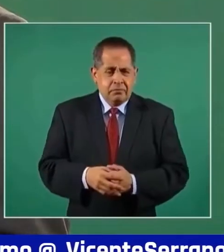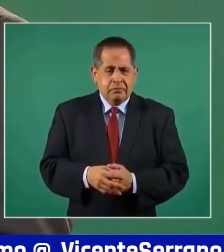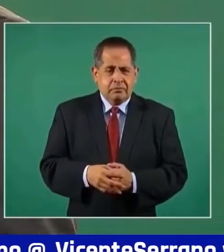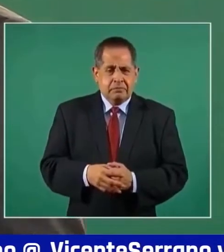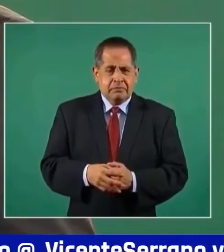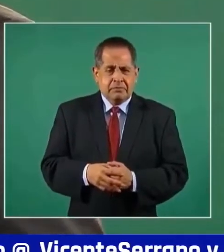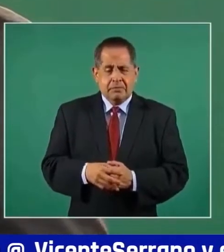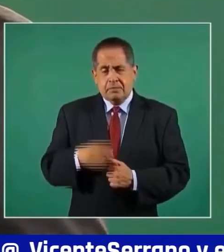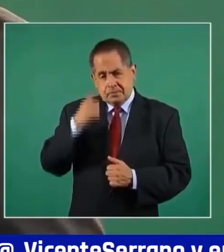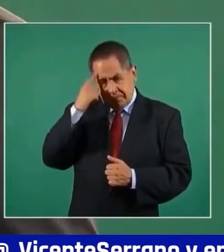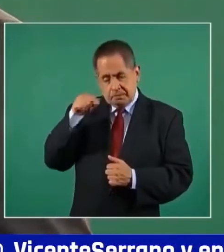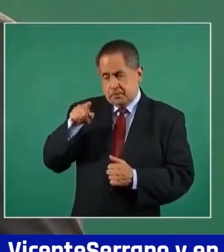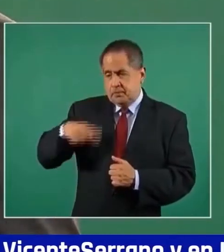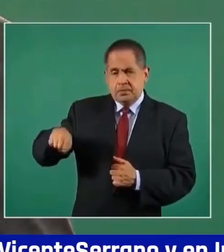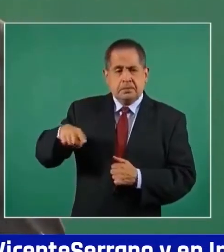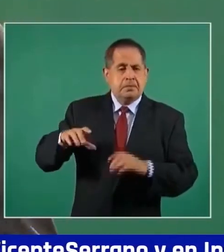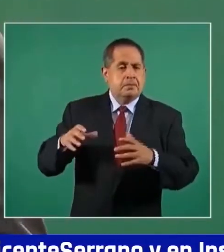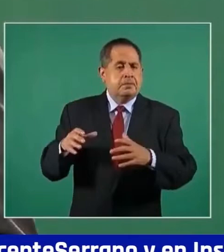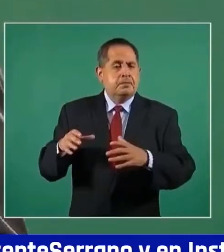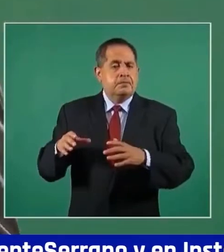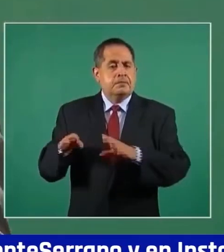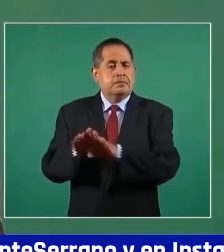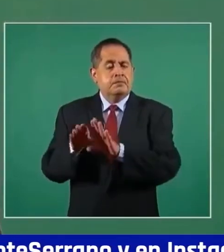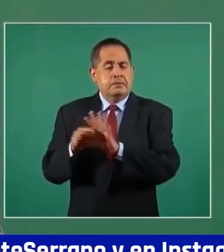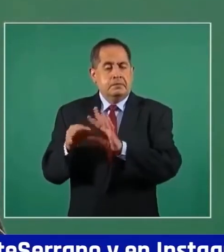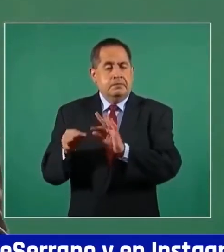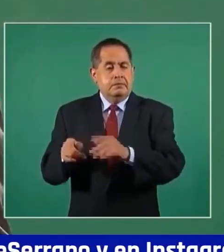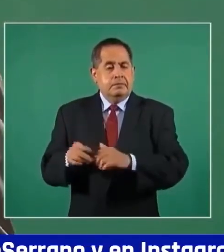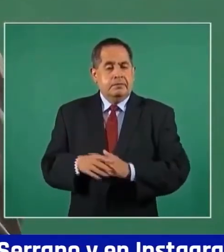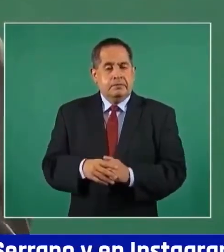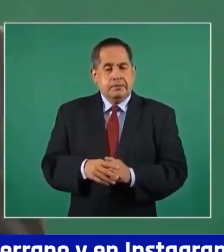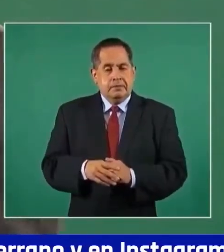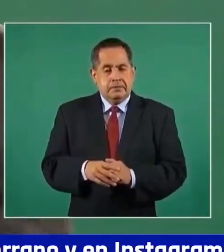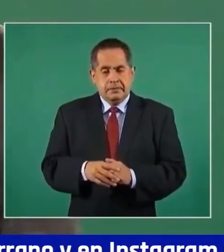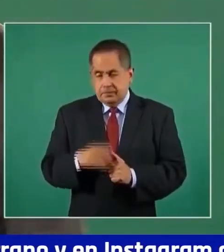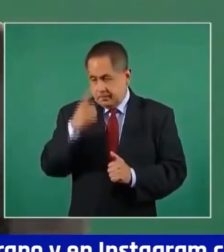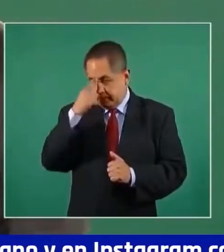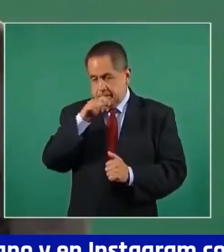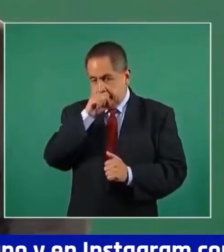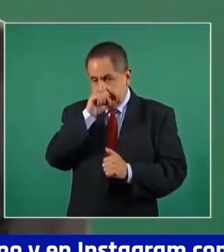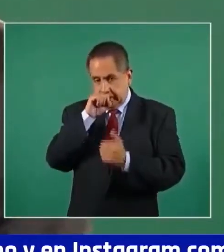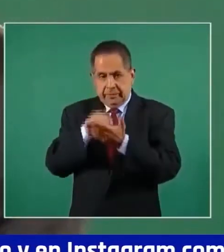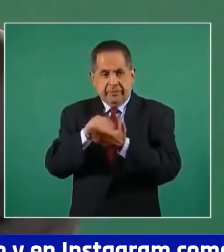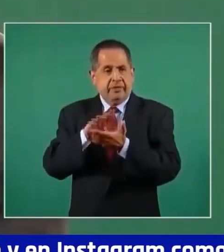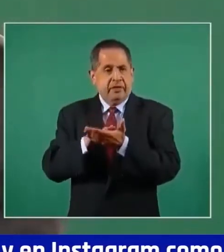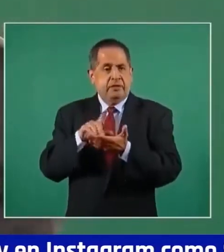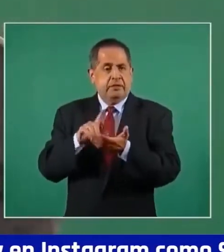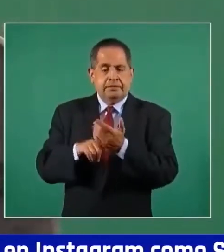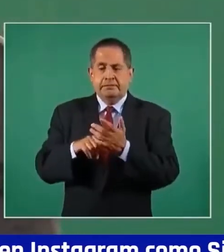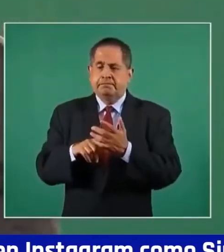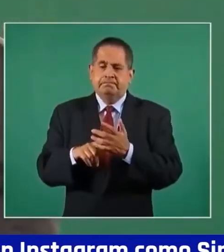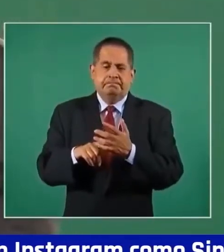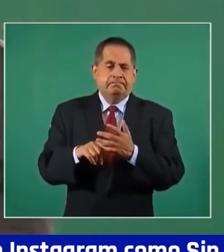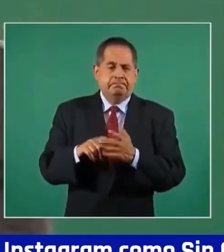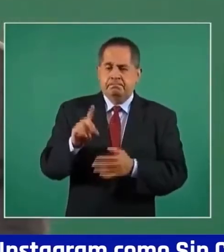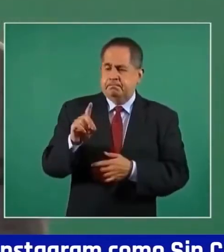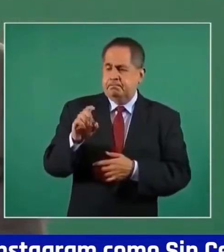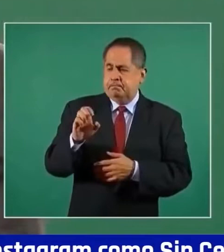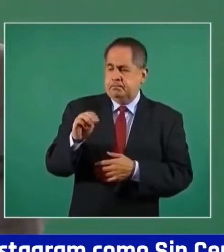en donde no solo se aplique la democracia representativa,